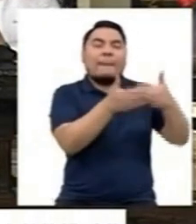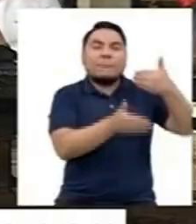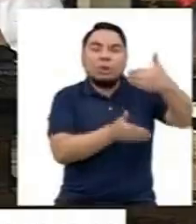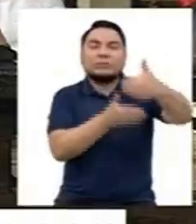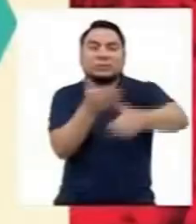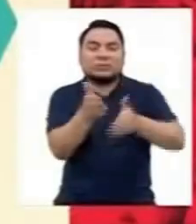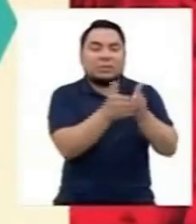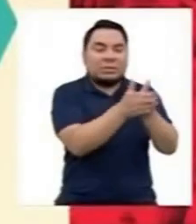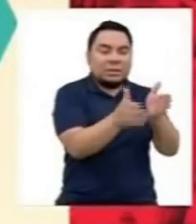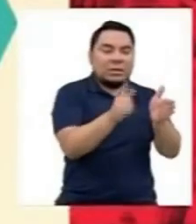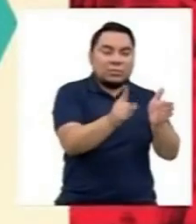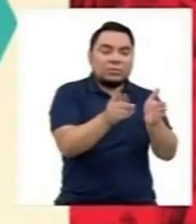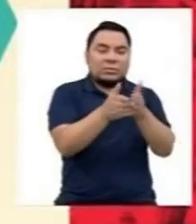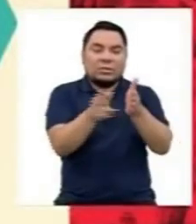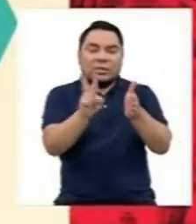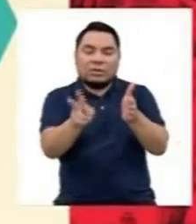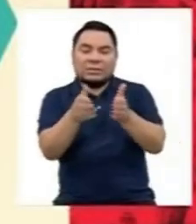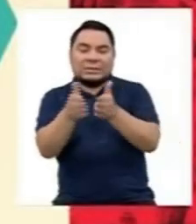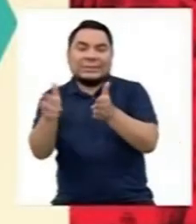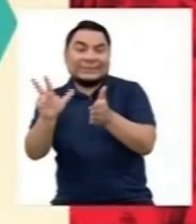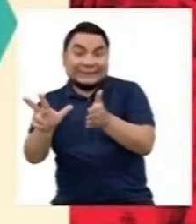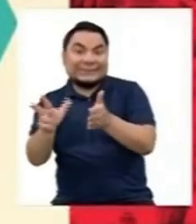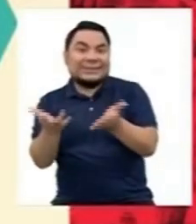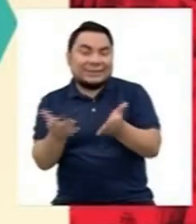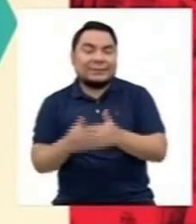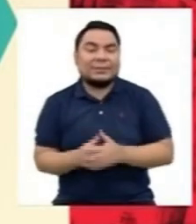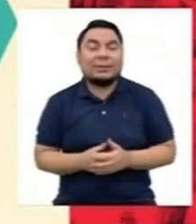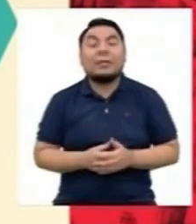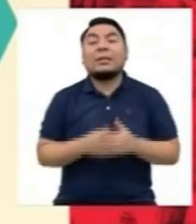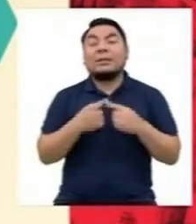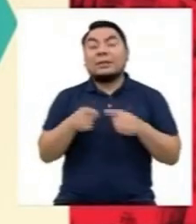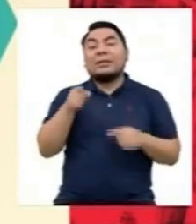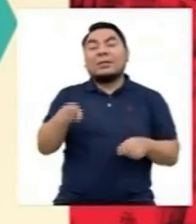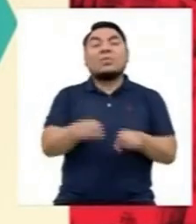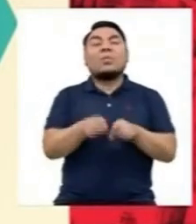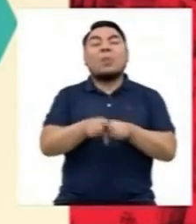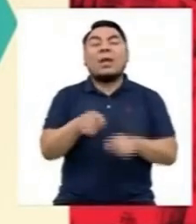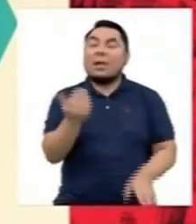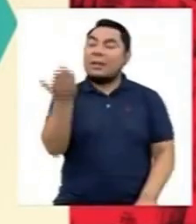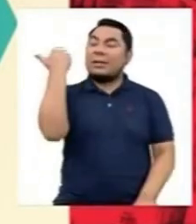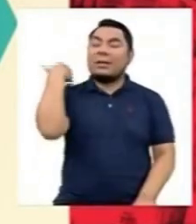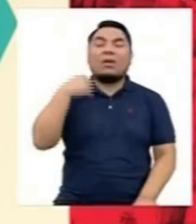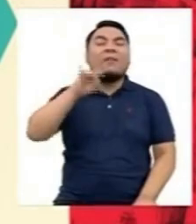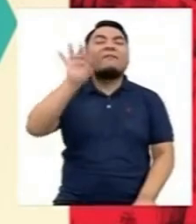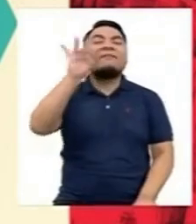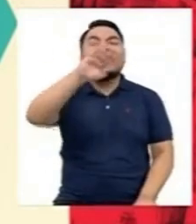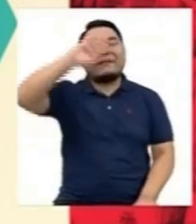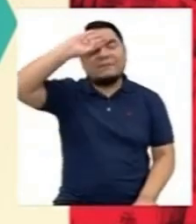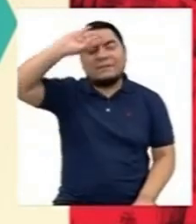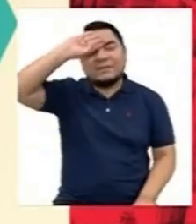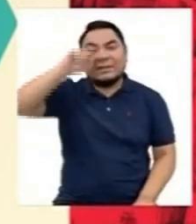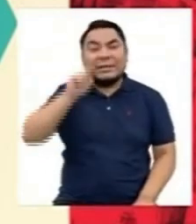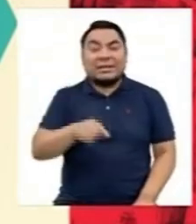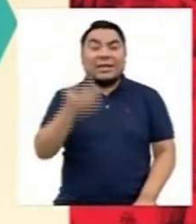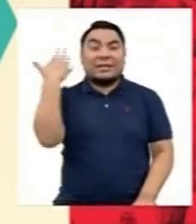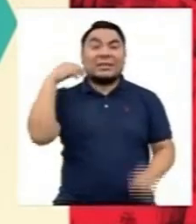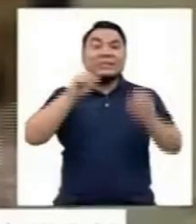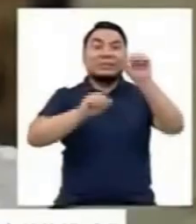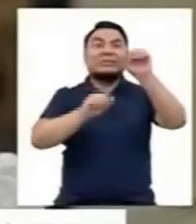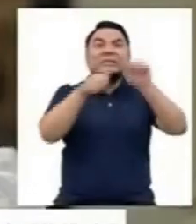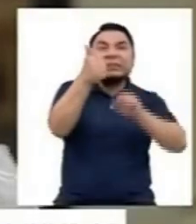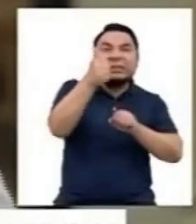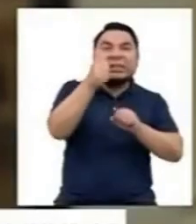que ya el gobierno ruso empieza a distribuirlo en su población a nivel voluntario. Y el próximo mes la fabricación en el estado de